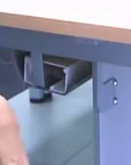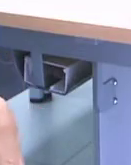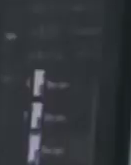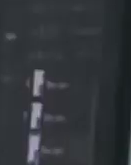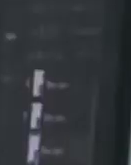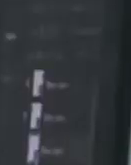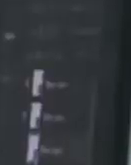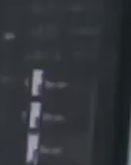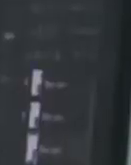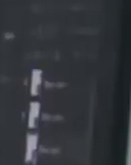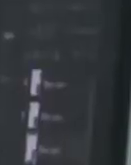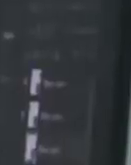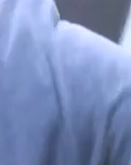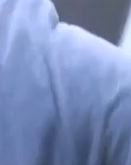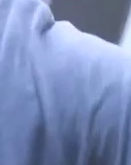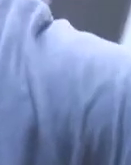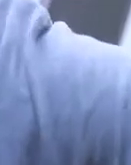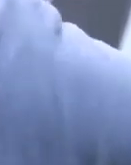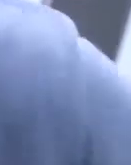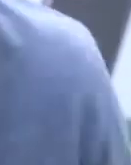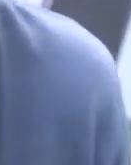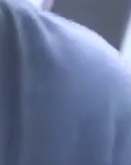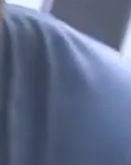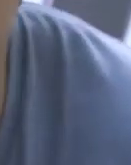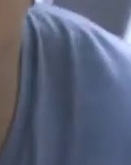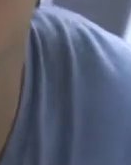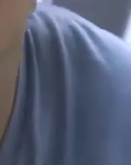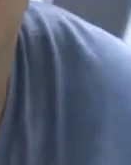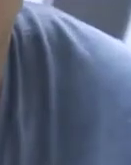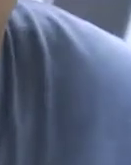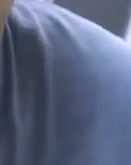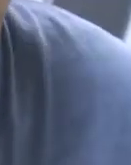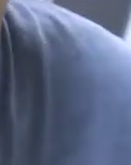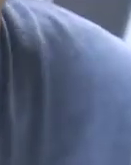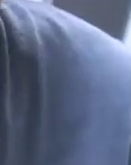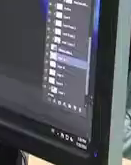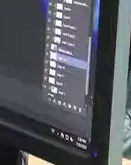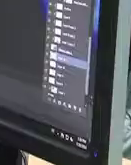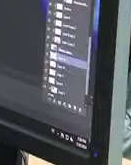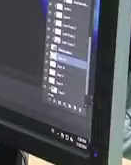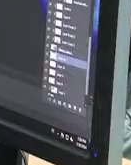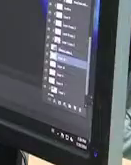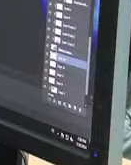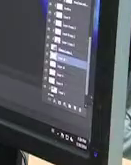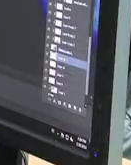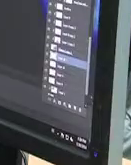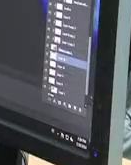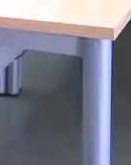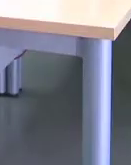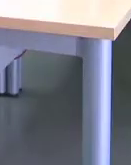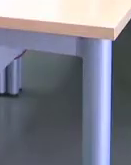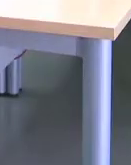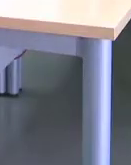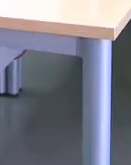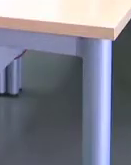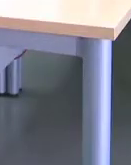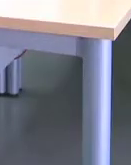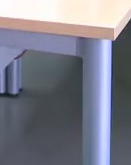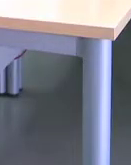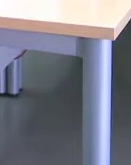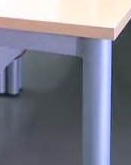a ver, pero está hecho fuera. Qué bueno saber que algo que se está viendo se hizo en el país. El programa